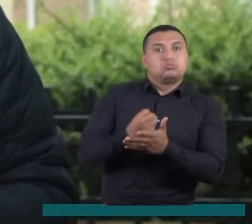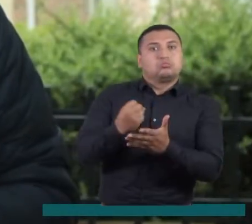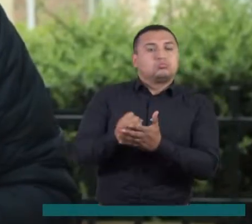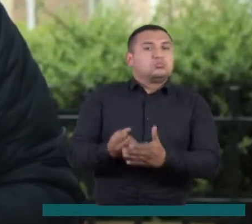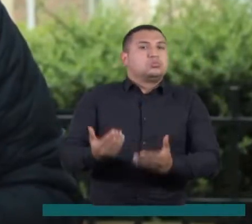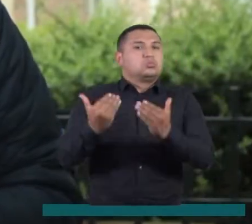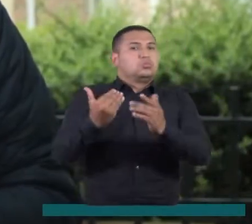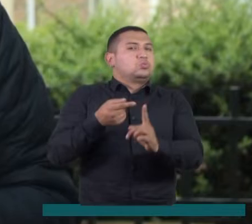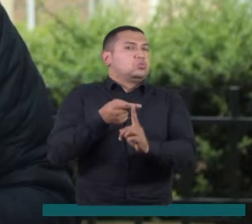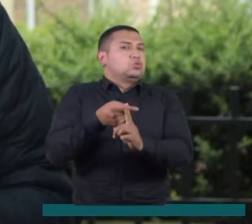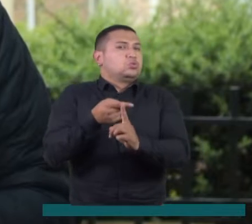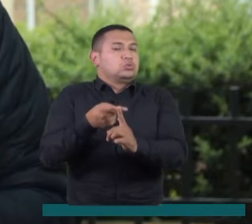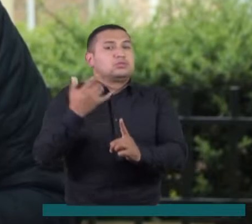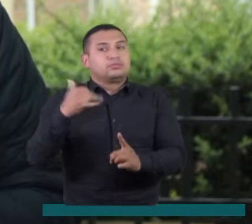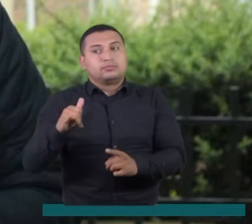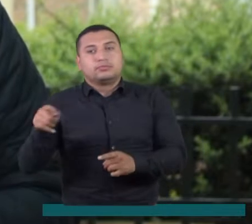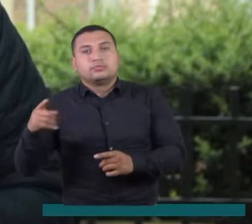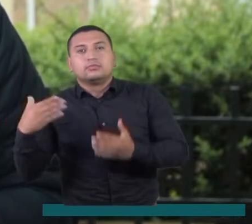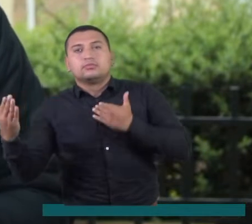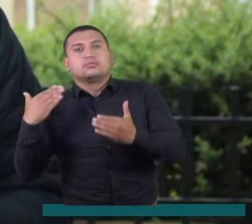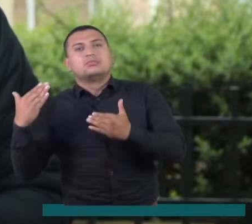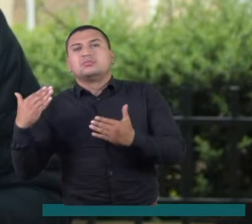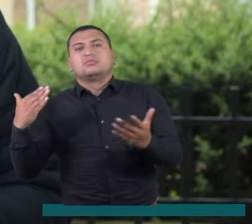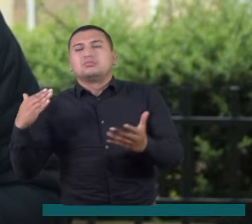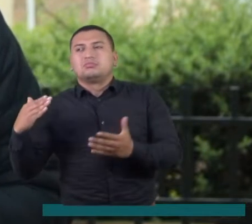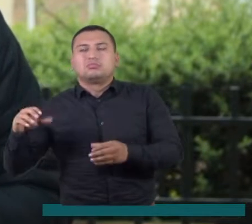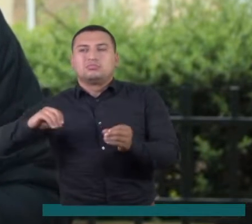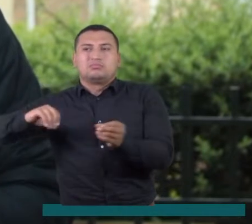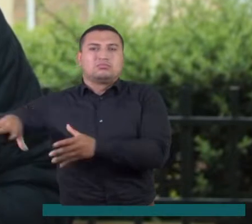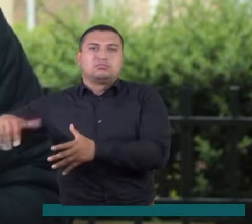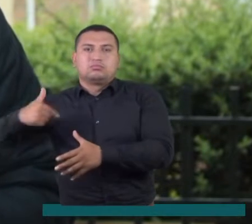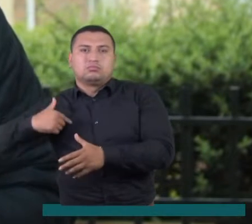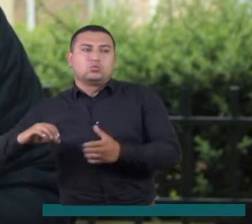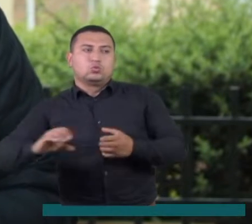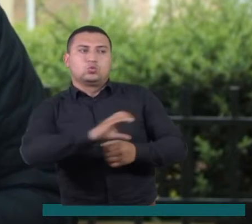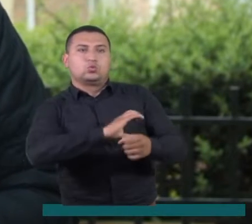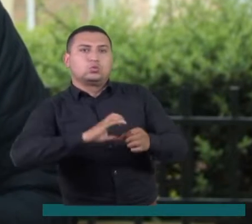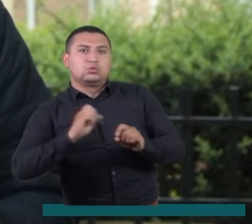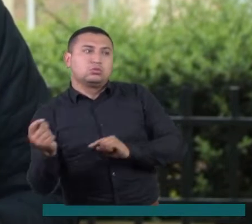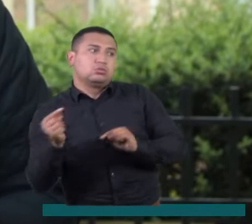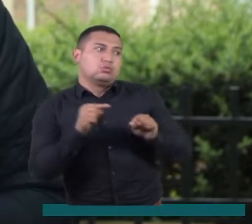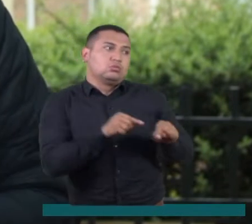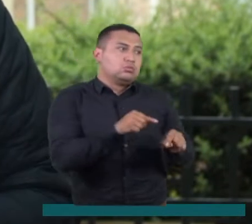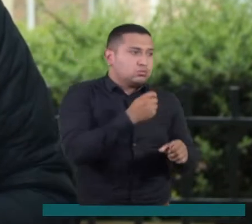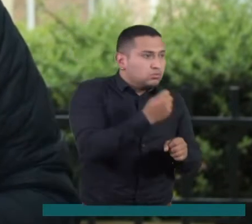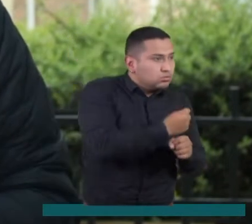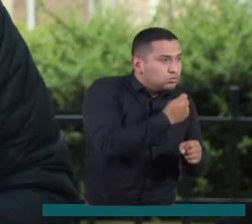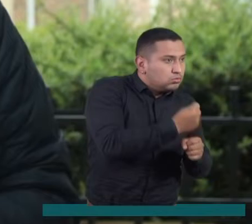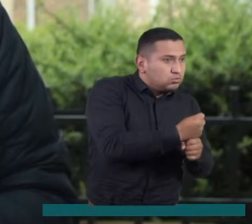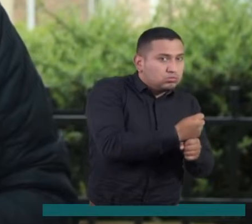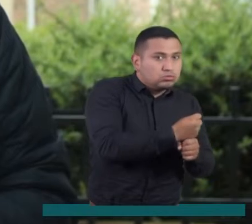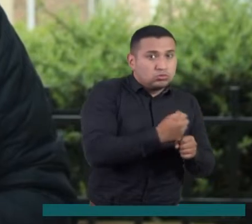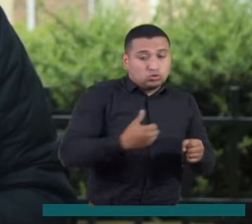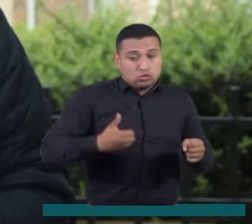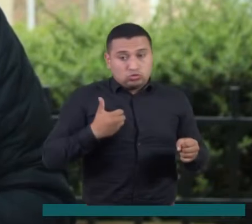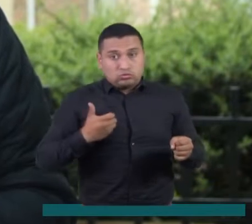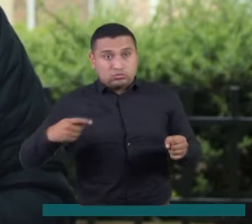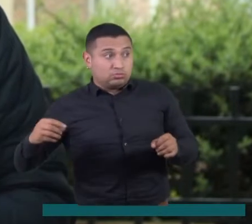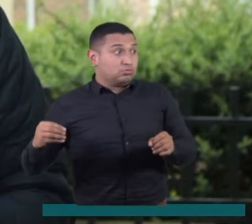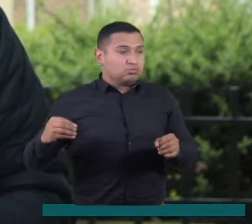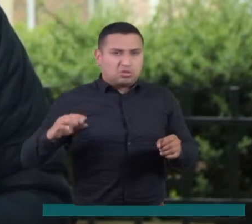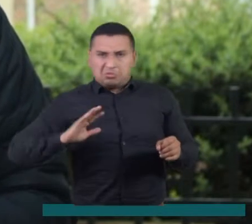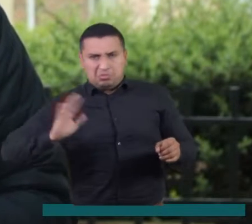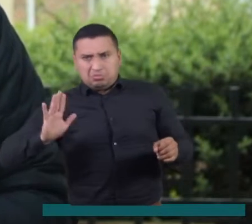muchos campesinos están yéndose a las ciudades a buscar un futuro al parecer prometedor, estos jóvenes están demostrando que es